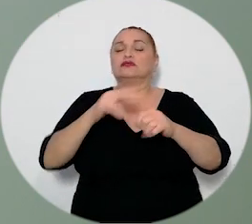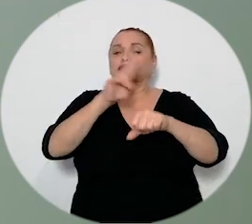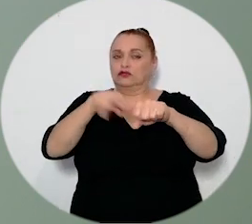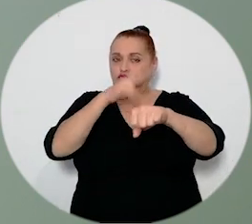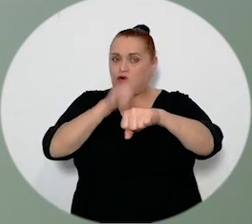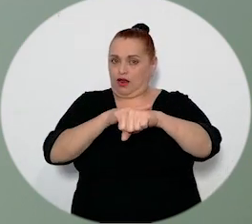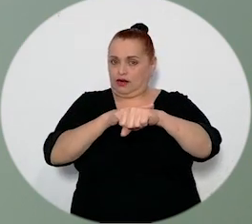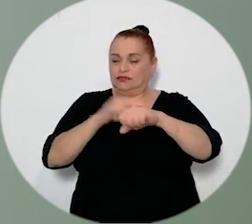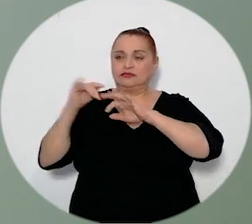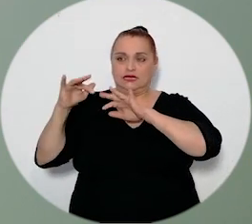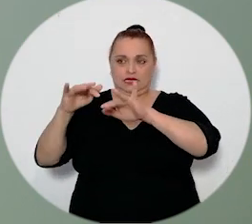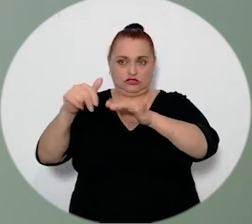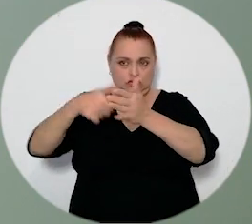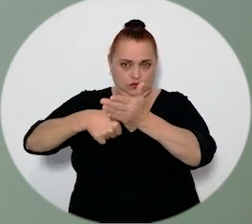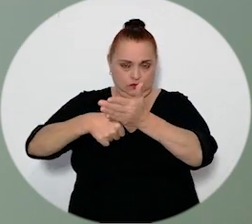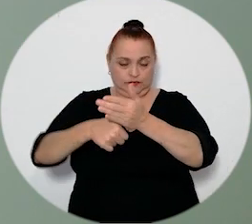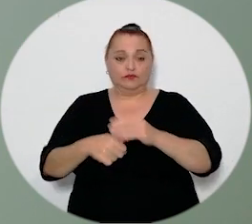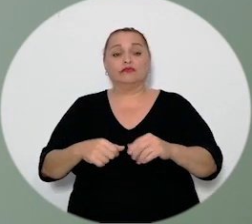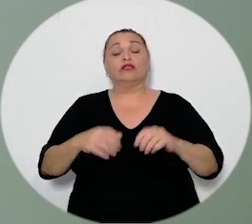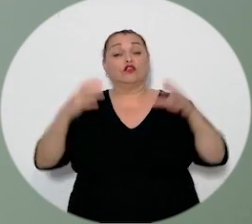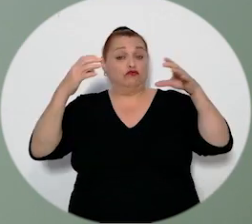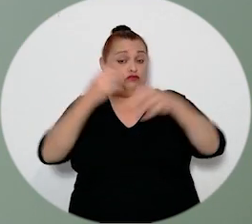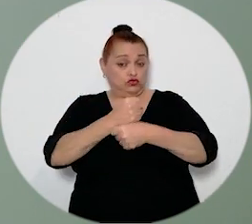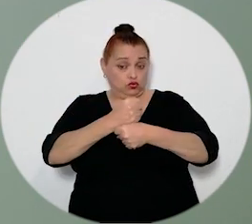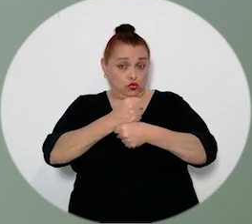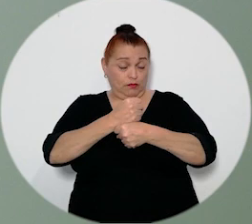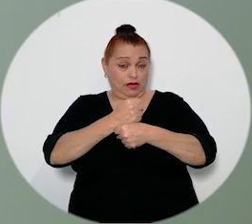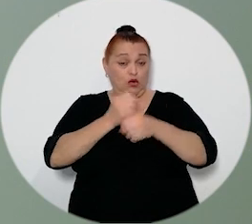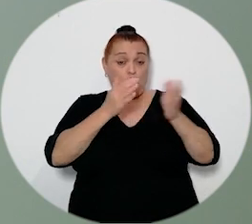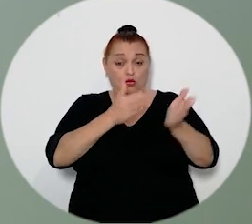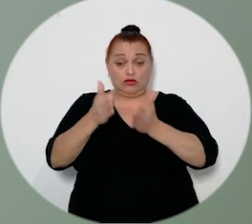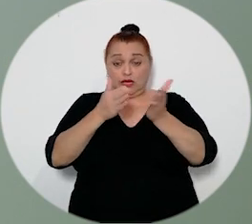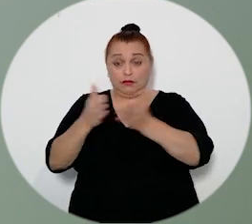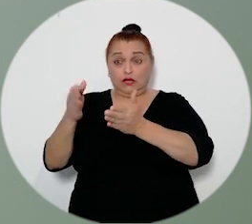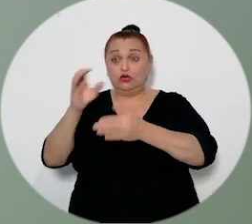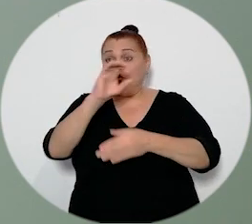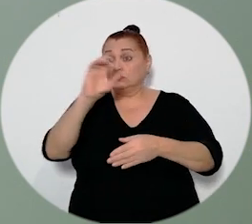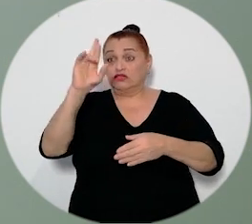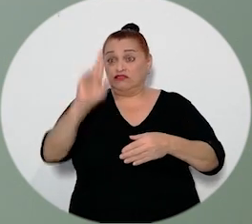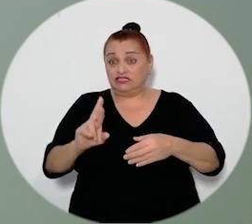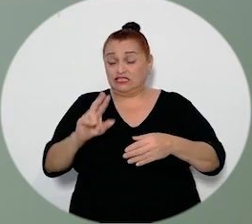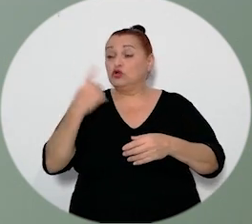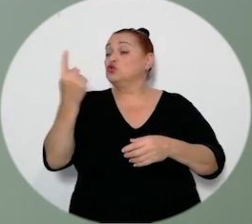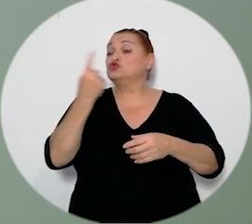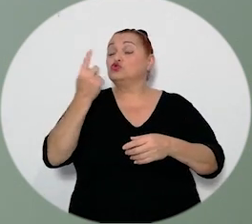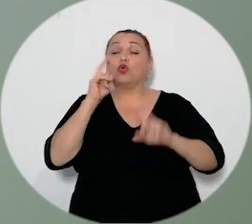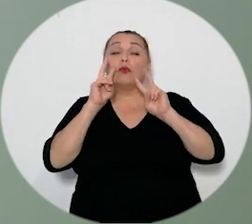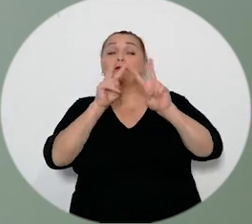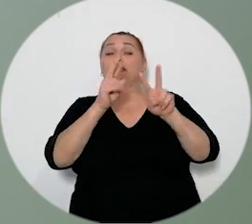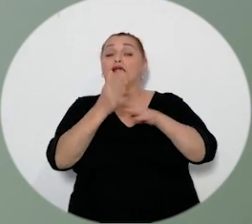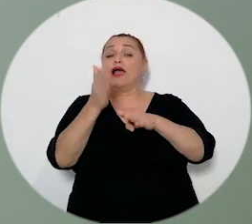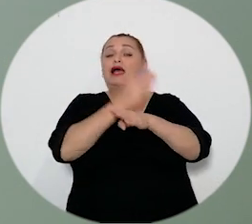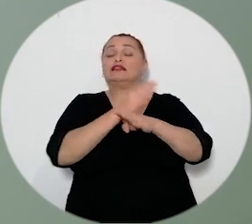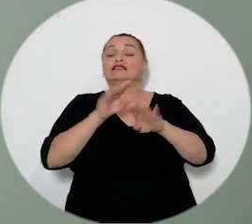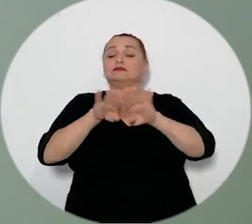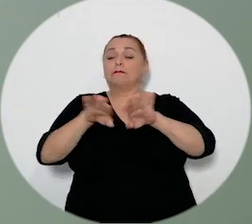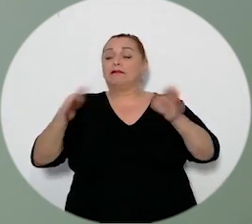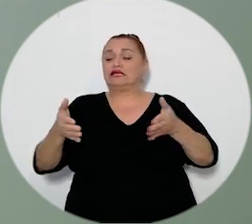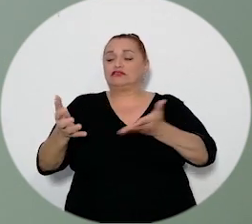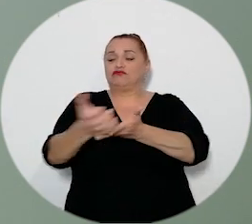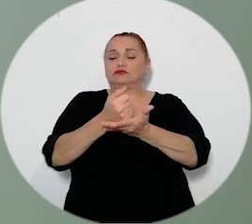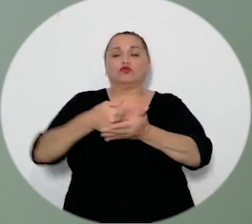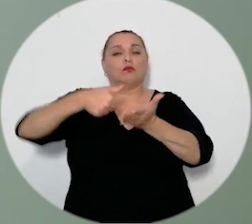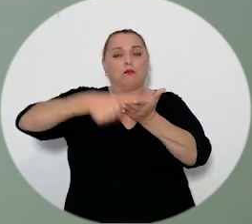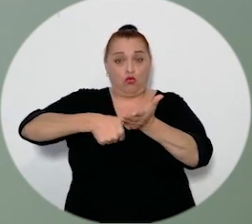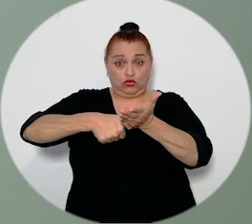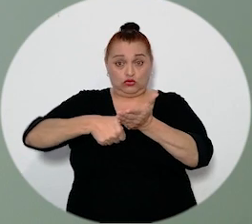nacionales. Entonces, y a modo de resumen, el ordenamiento costarricense únicamente prevé los escrutinios en junta receptora de